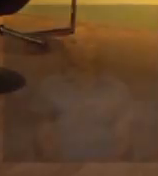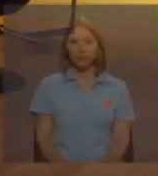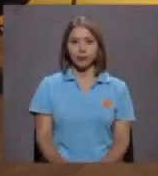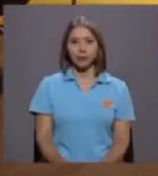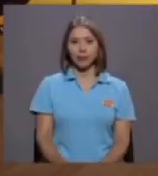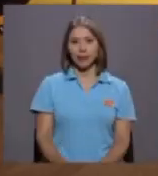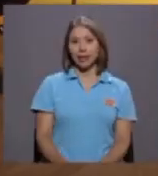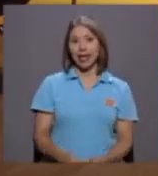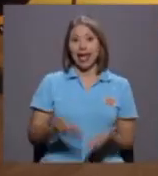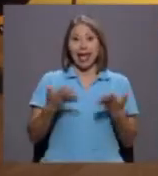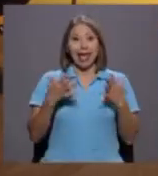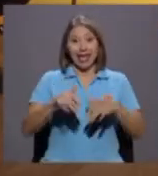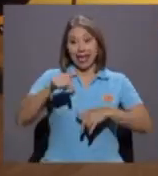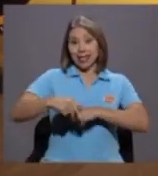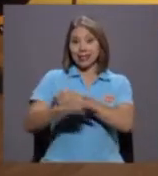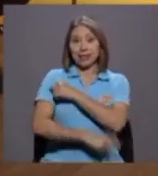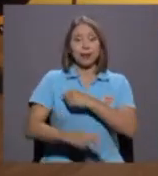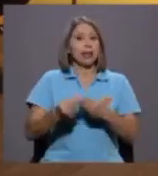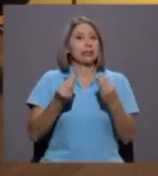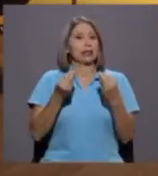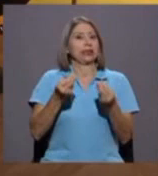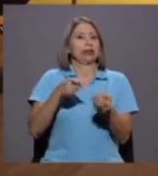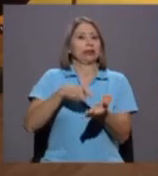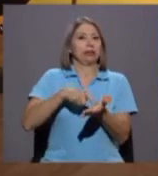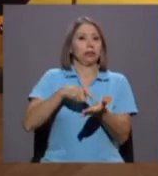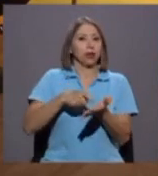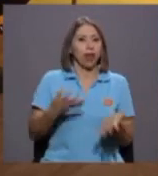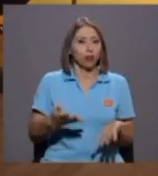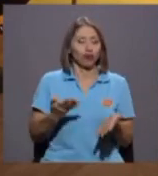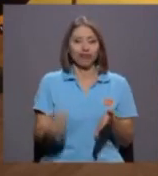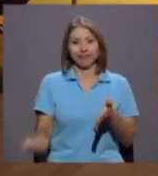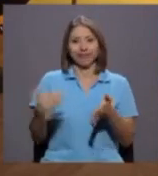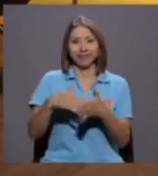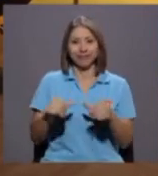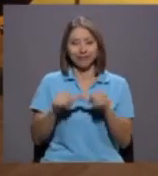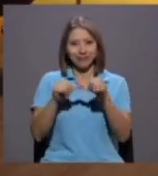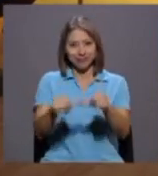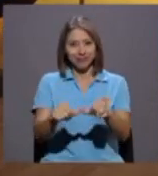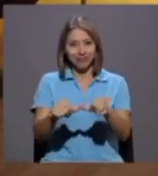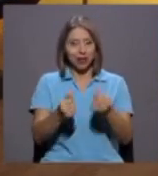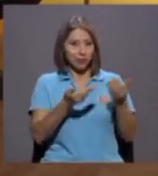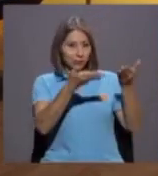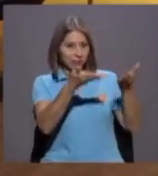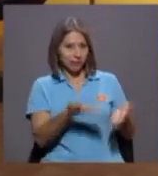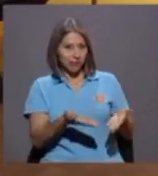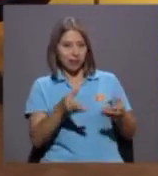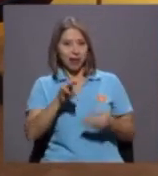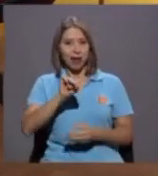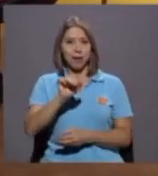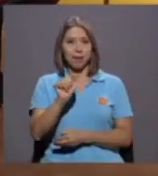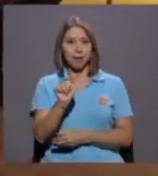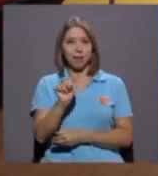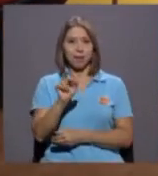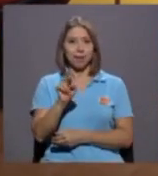En este endeudado país regresamos y doña Marta nos contará qué